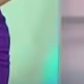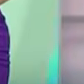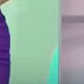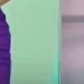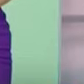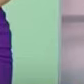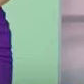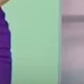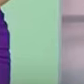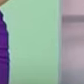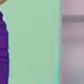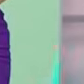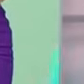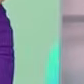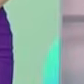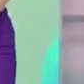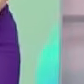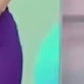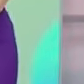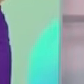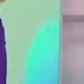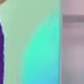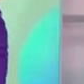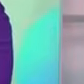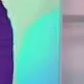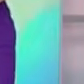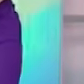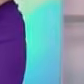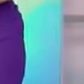con más sorpresas aquí en las tentaciones.